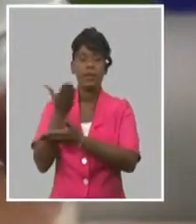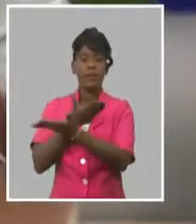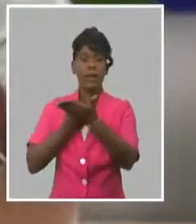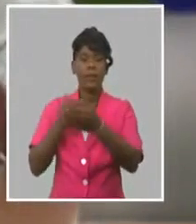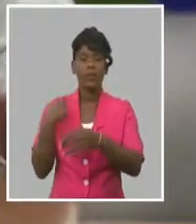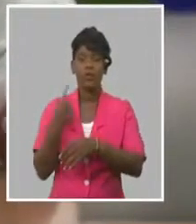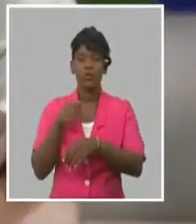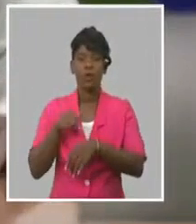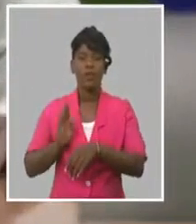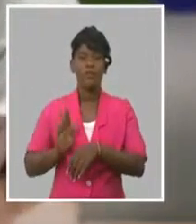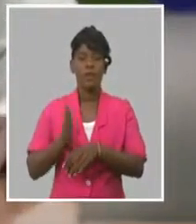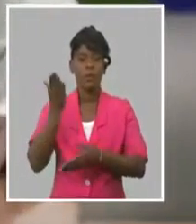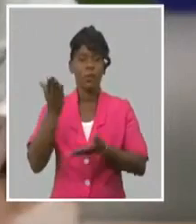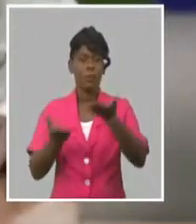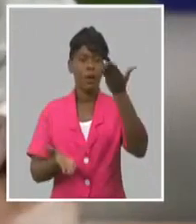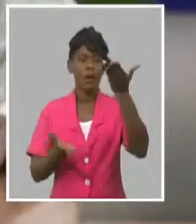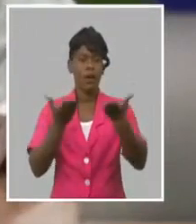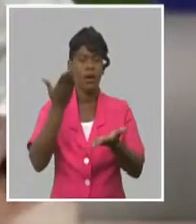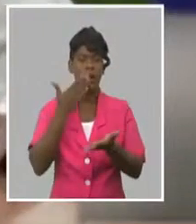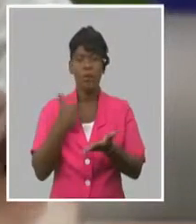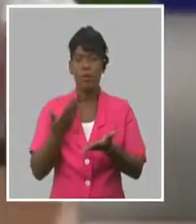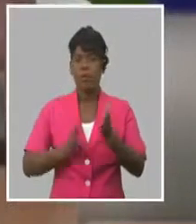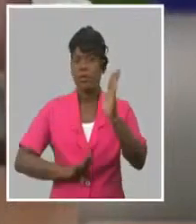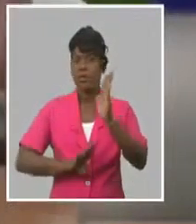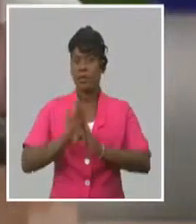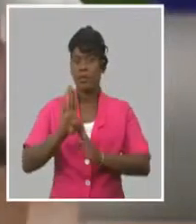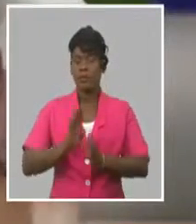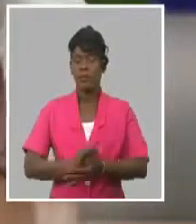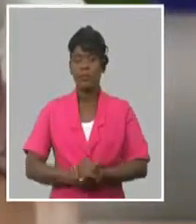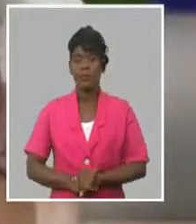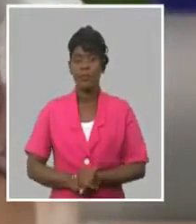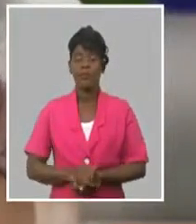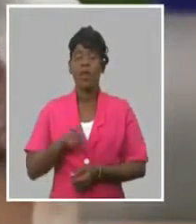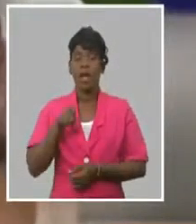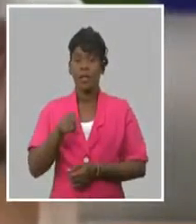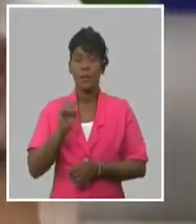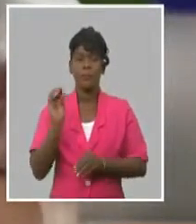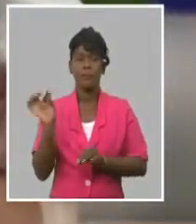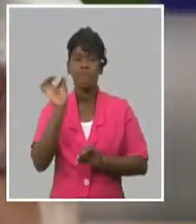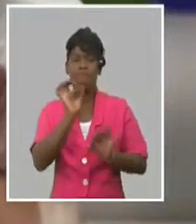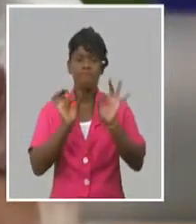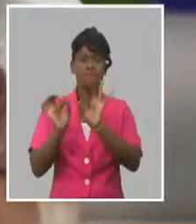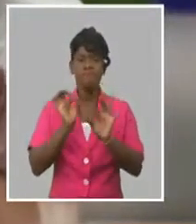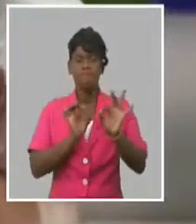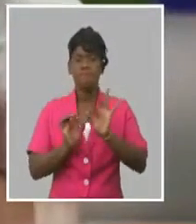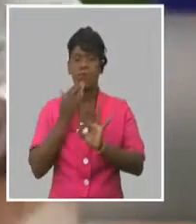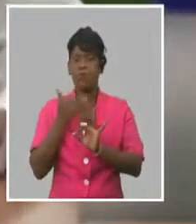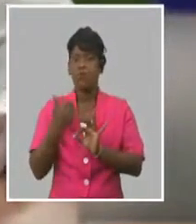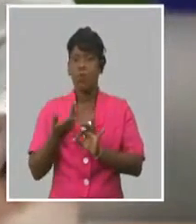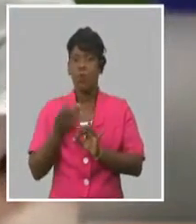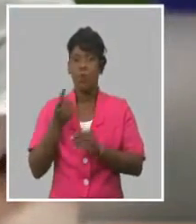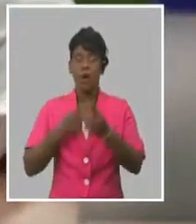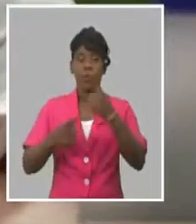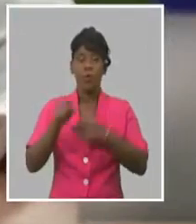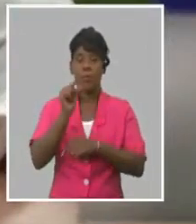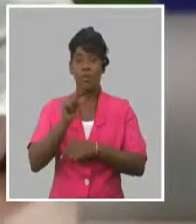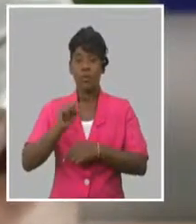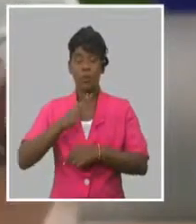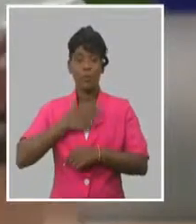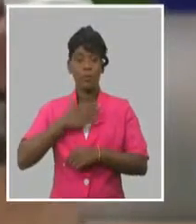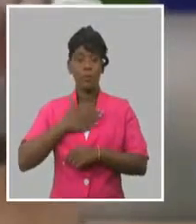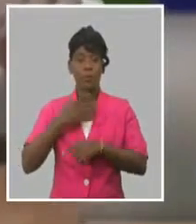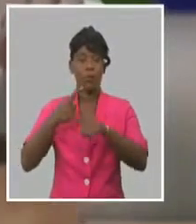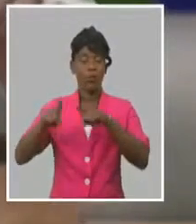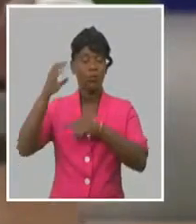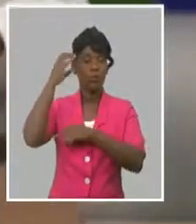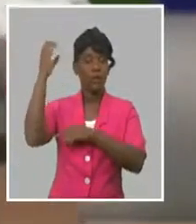comparaciones en base a parámetros internacionales. Se produce un ajuste en las relaciones entre el sector estatal y no estatal, lo cual